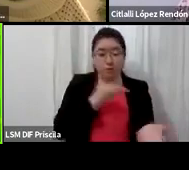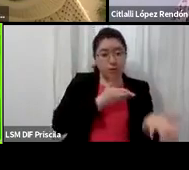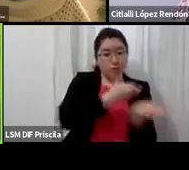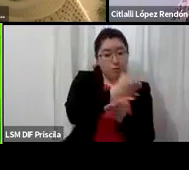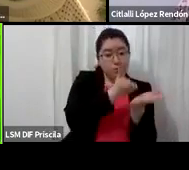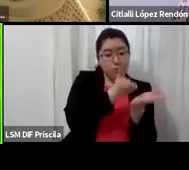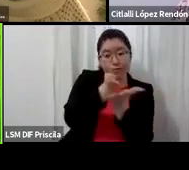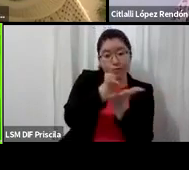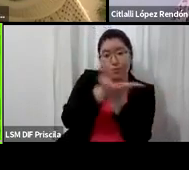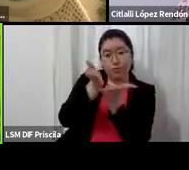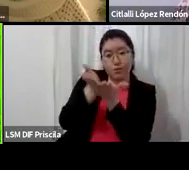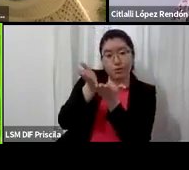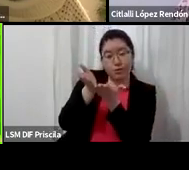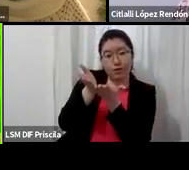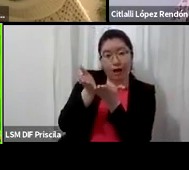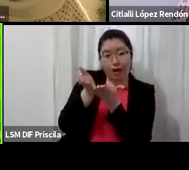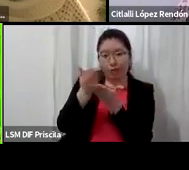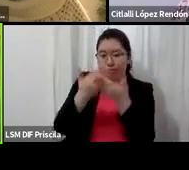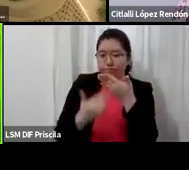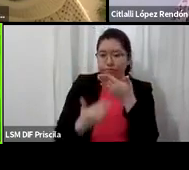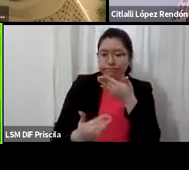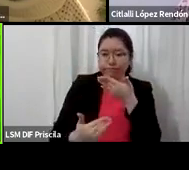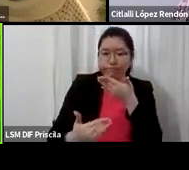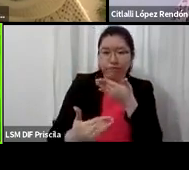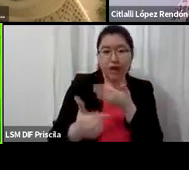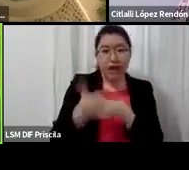lo menos un sexenio. O sea, si nosotros trabajamos,